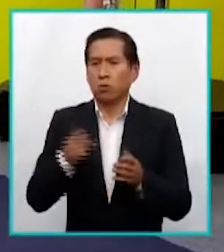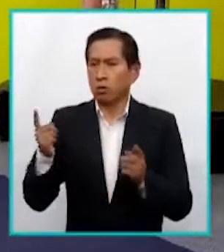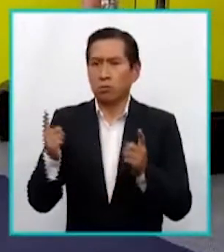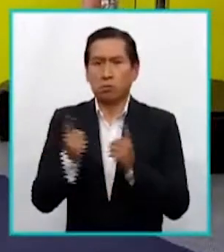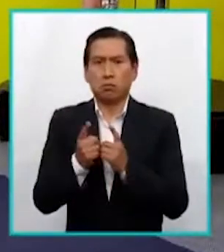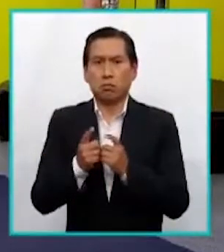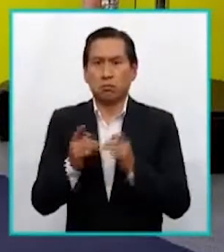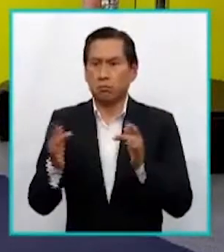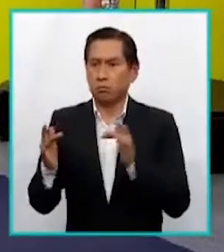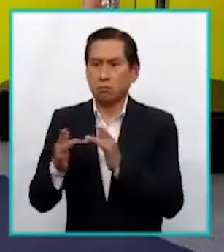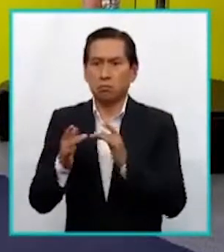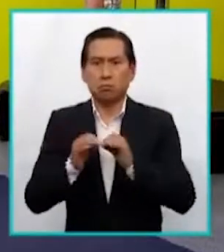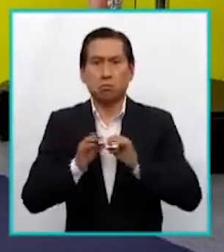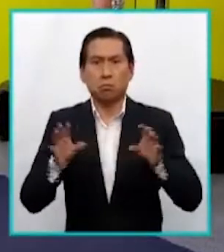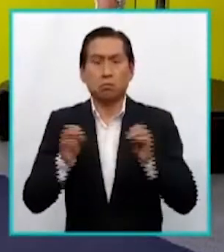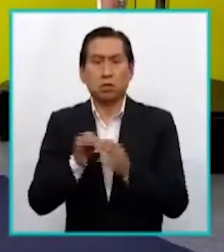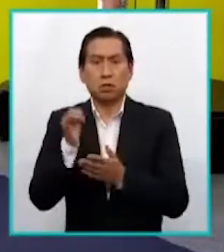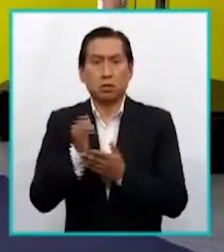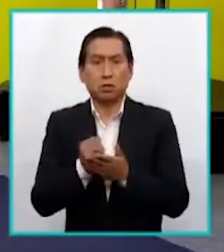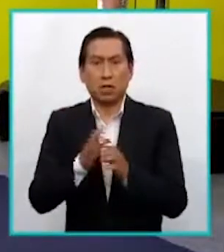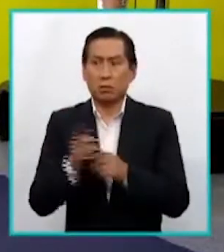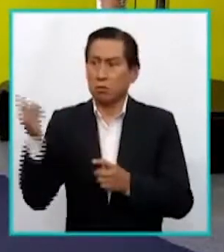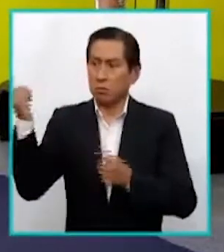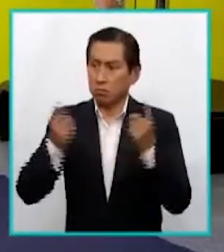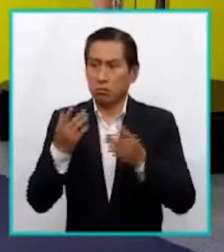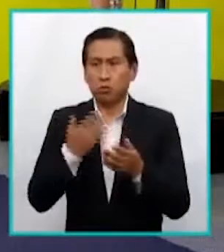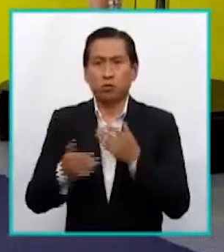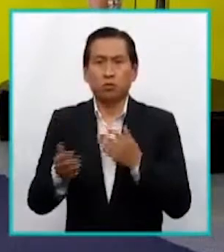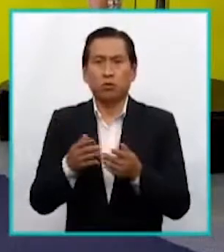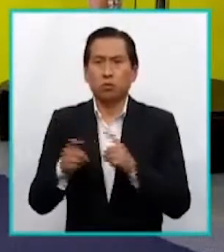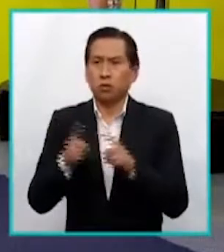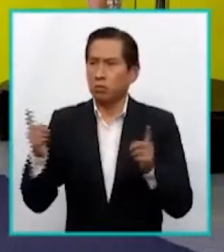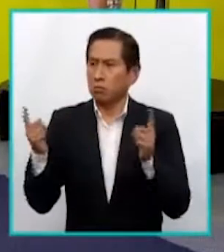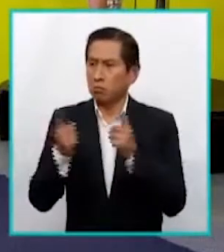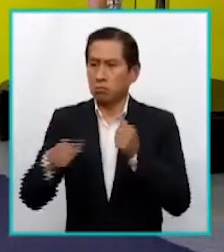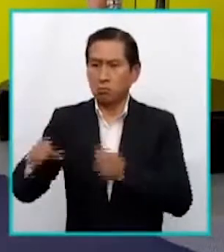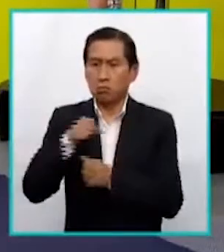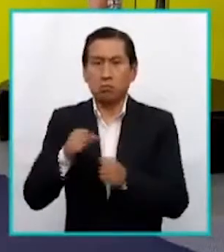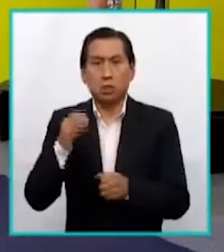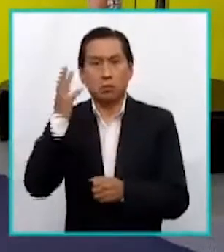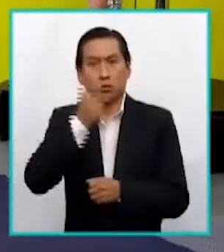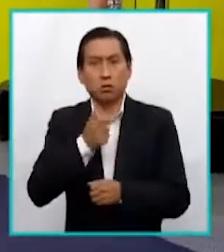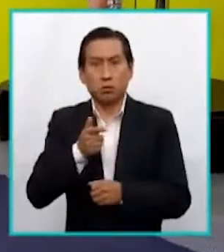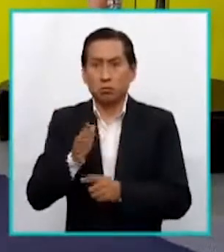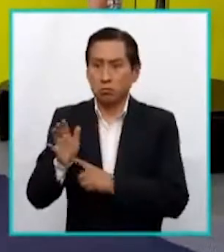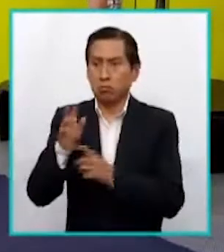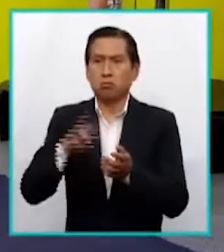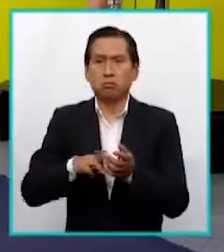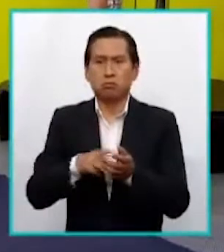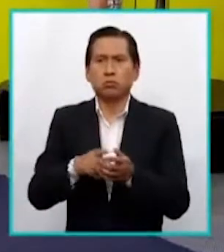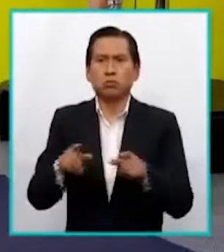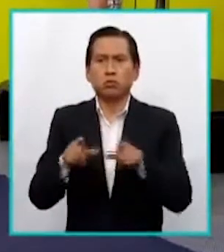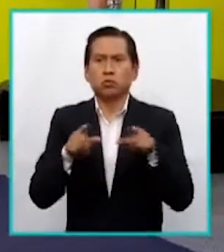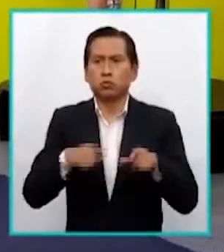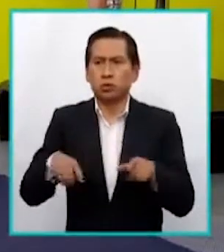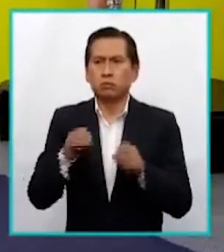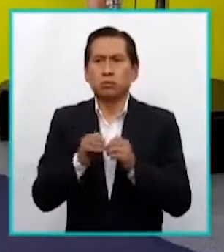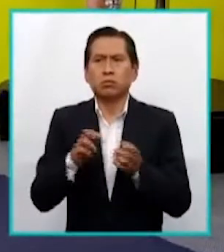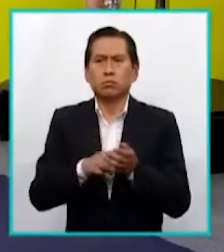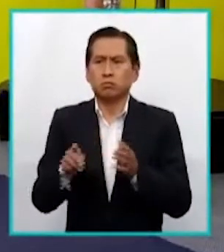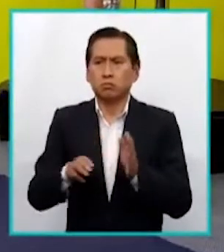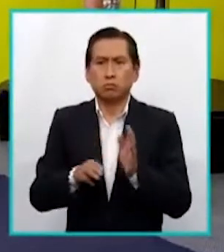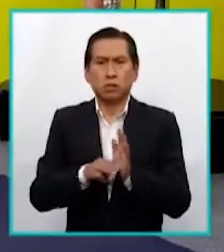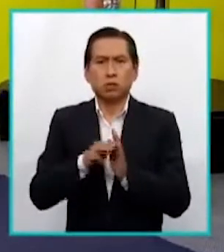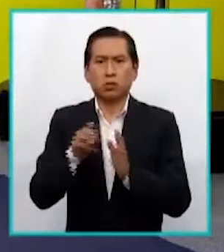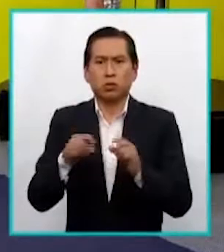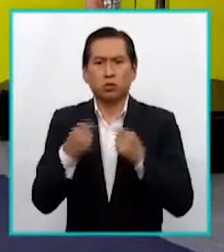haciendo redes, más allá de la talla de la que venga el artista invitado? Me parece muy lindo porque muestra un cierto espacio de, digamos, de